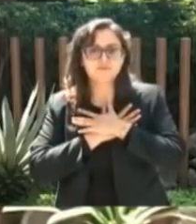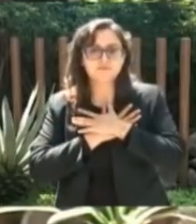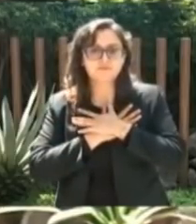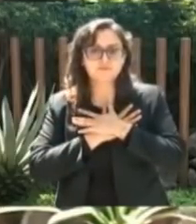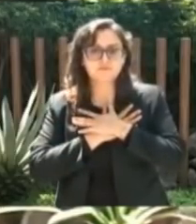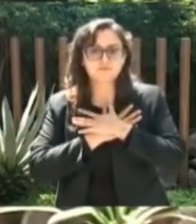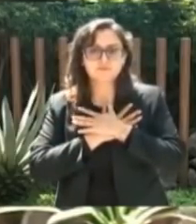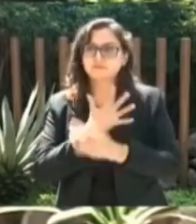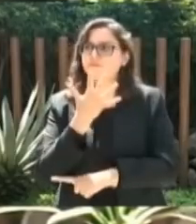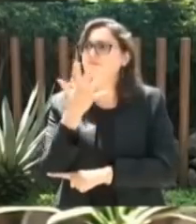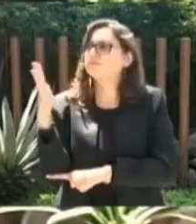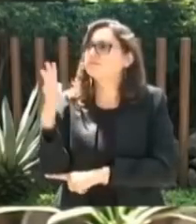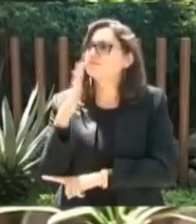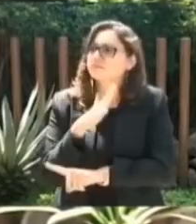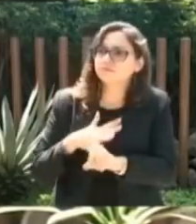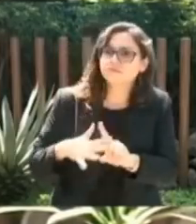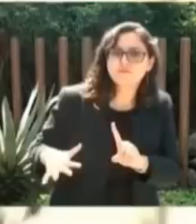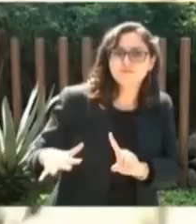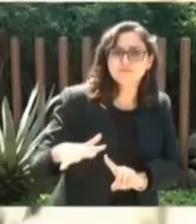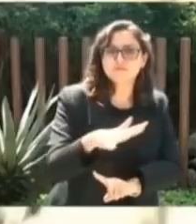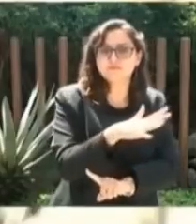a la naturaleza,